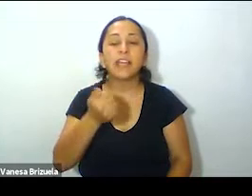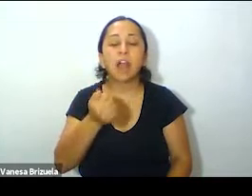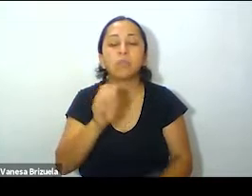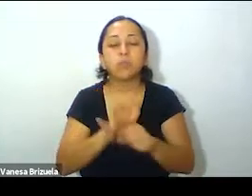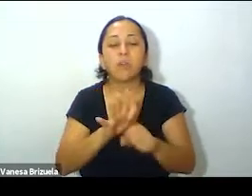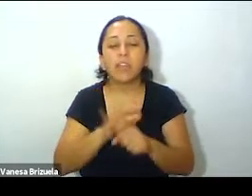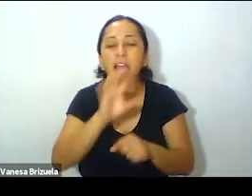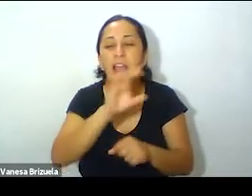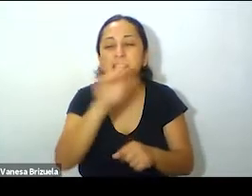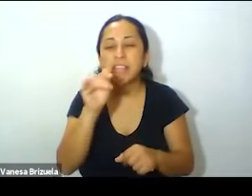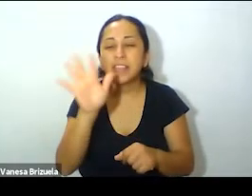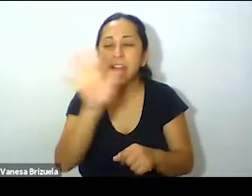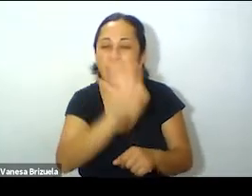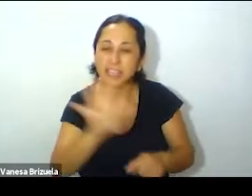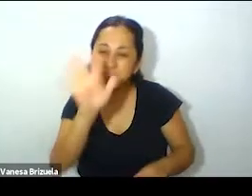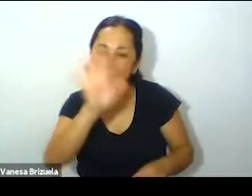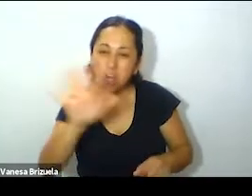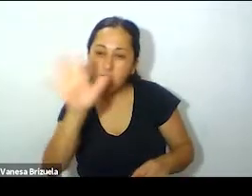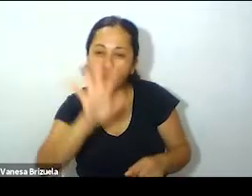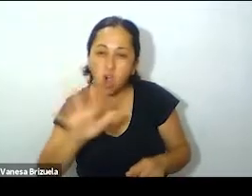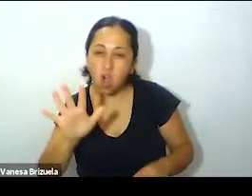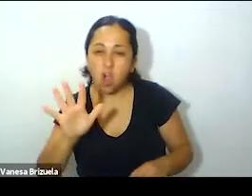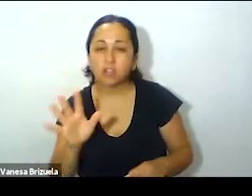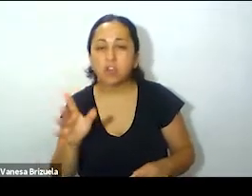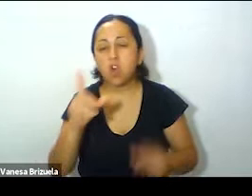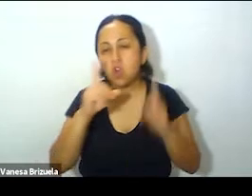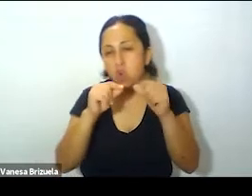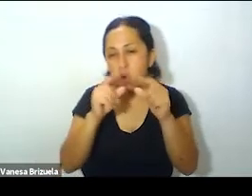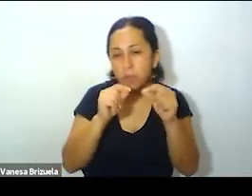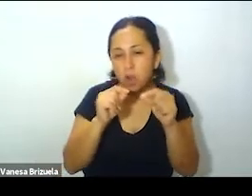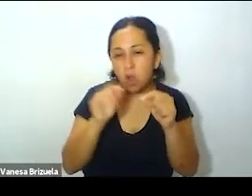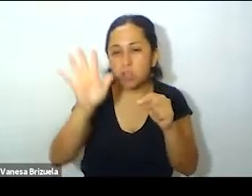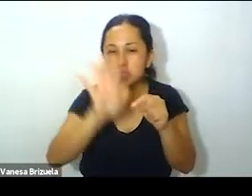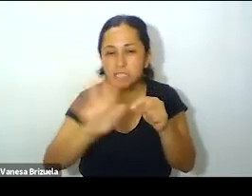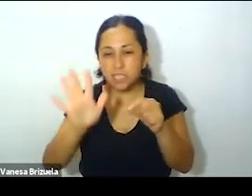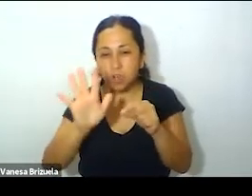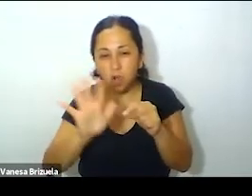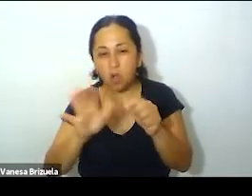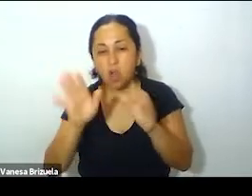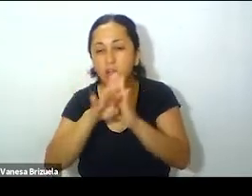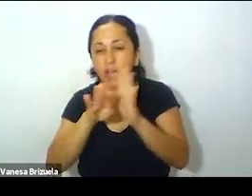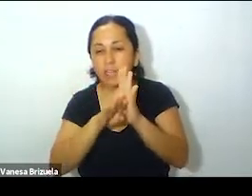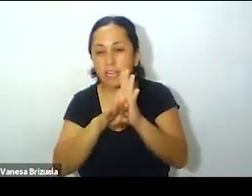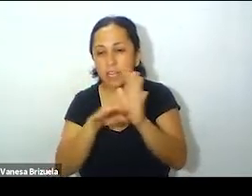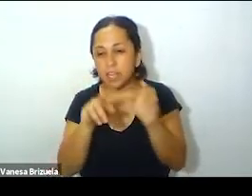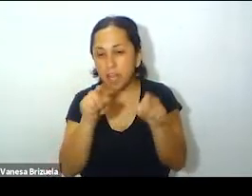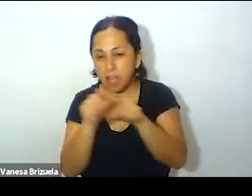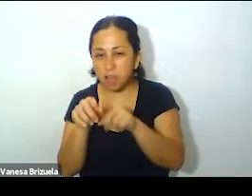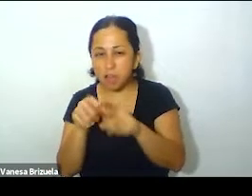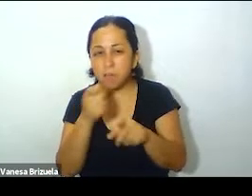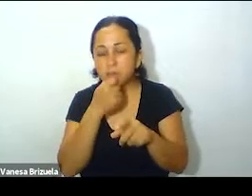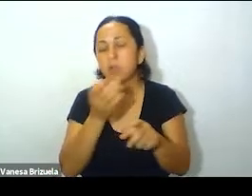apariencia de un grupo completo de caracteres, números y signos, regidos por unas características